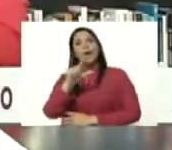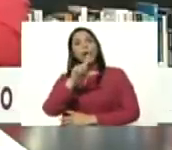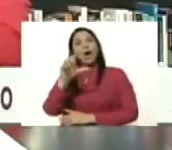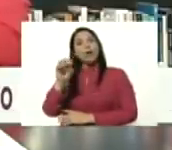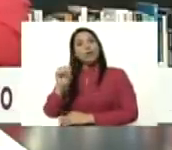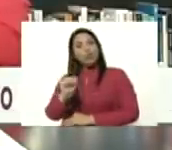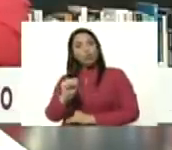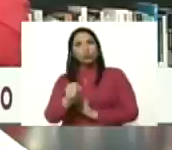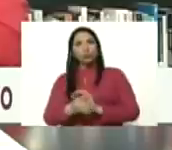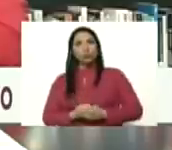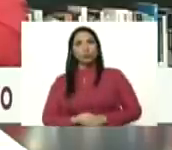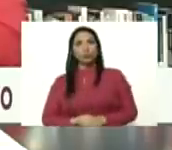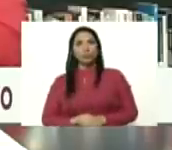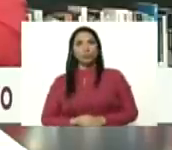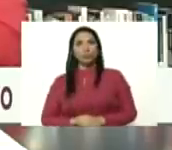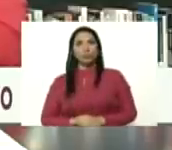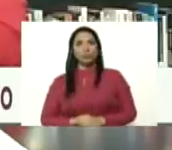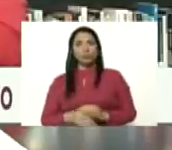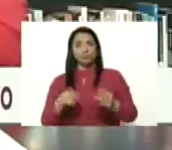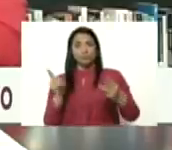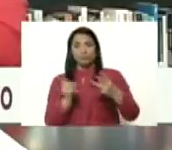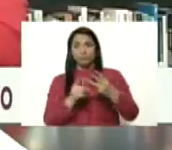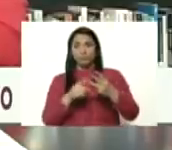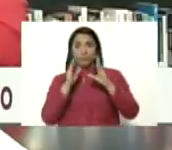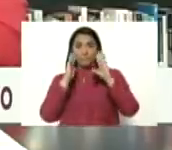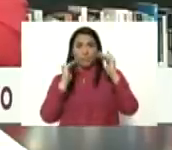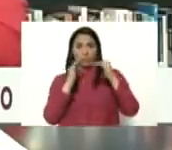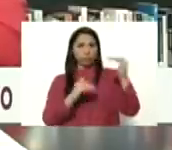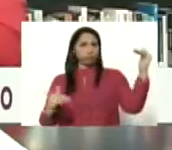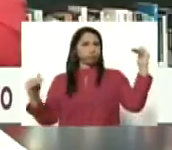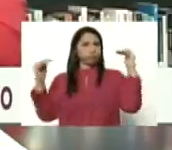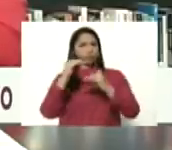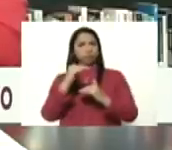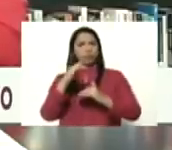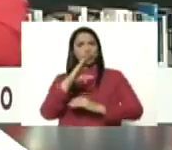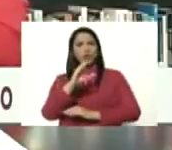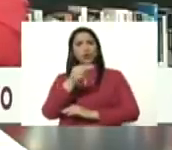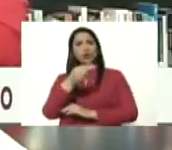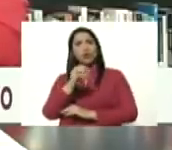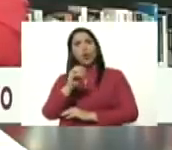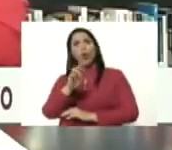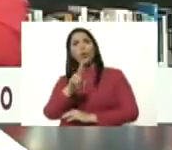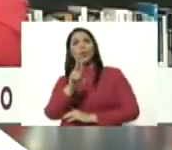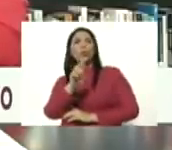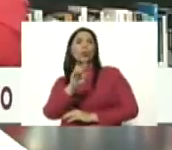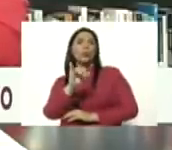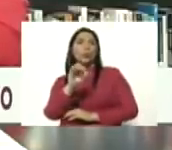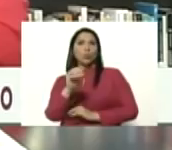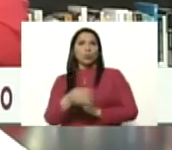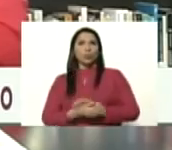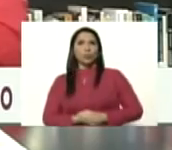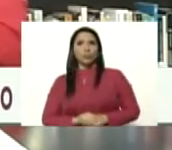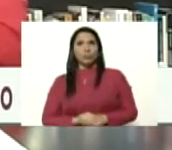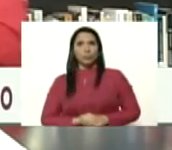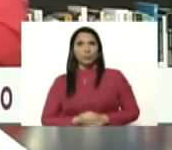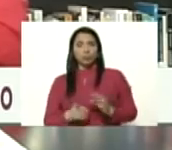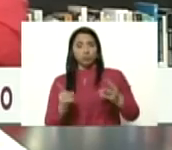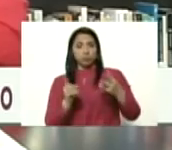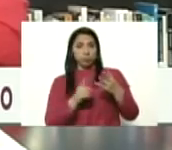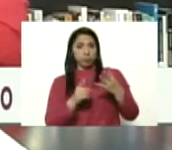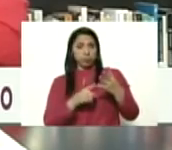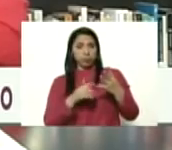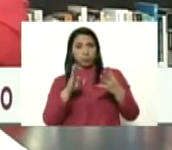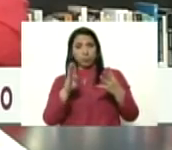obreros, Remigio Ceballos. Atención, mayor general cristiano y obrero, Bernal Martínez.